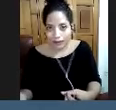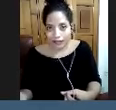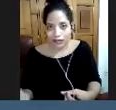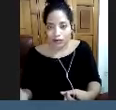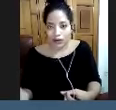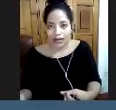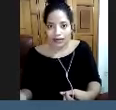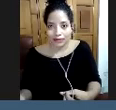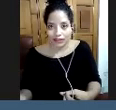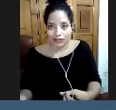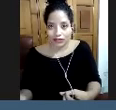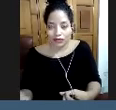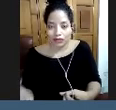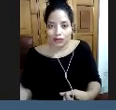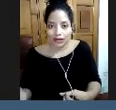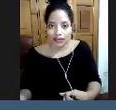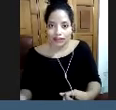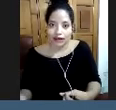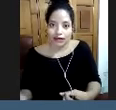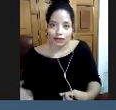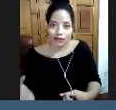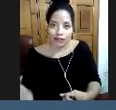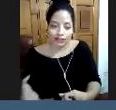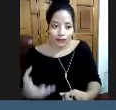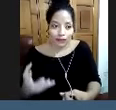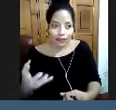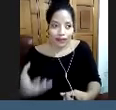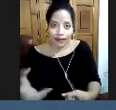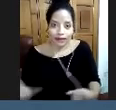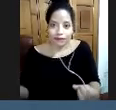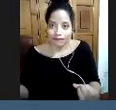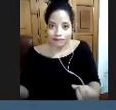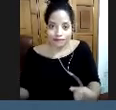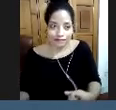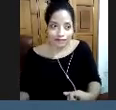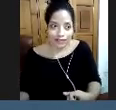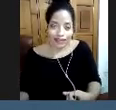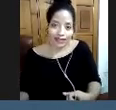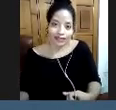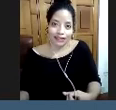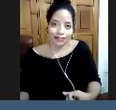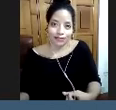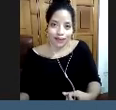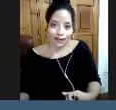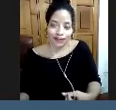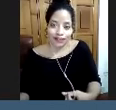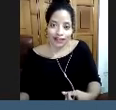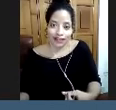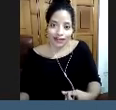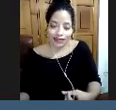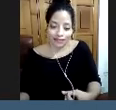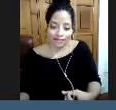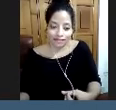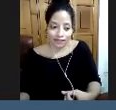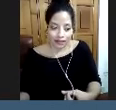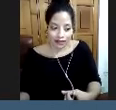tan básico como es la alimentación, como es el trabajo, como es el acceso a una vida